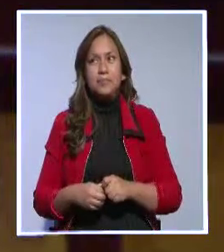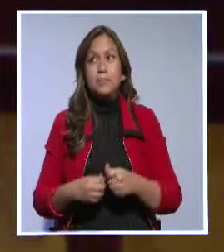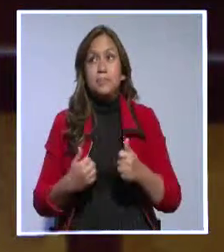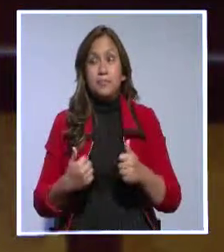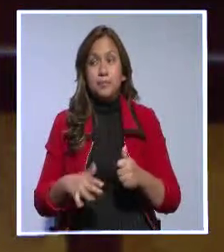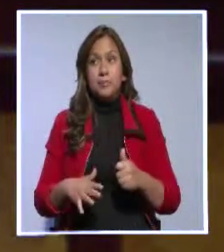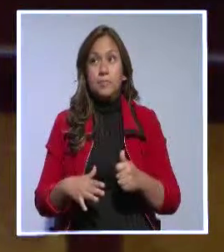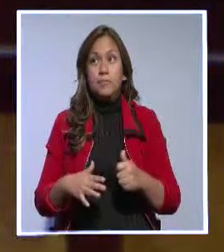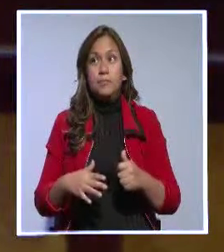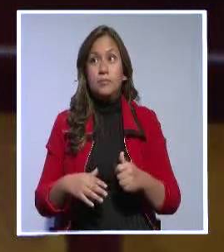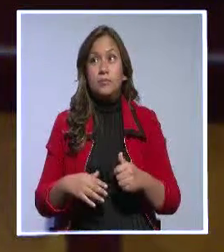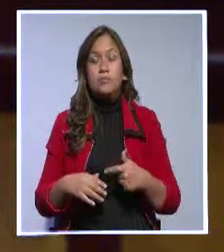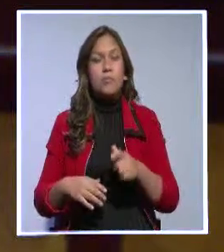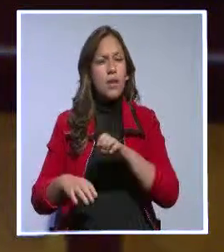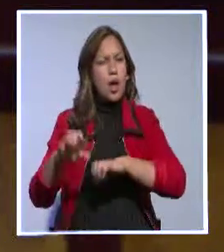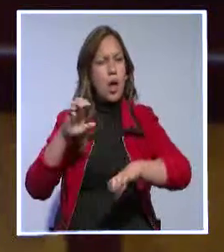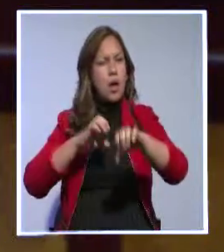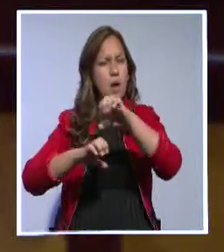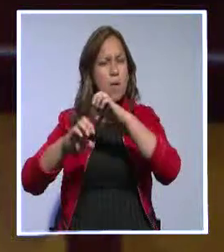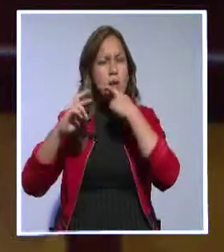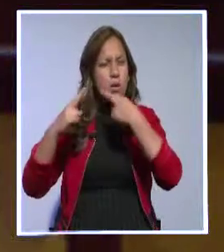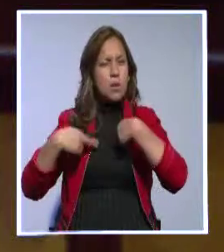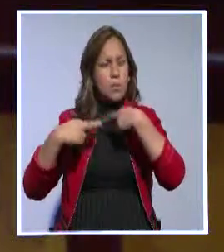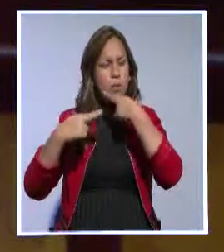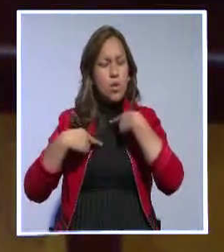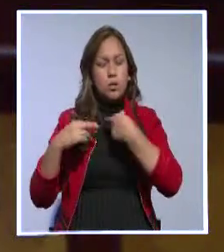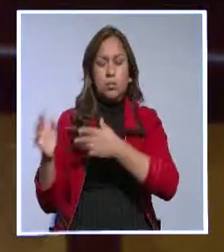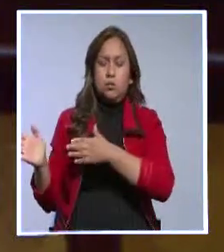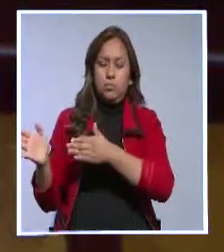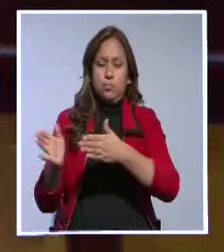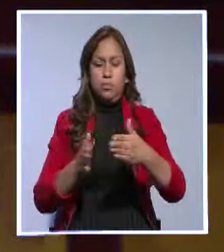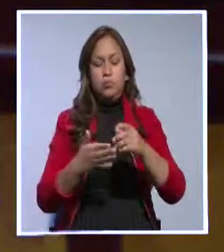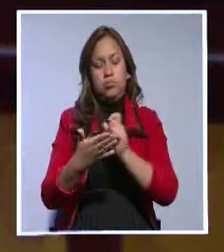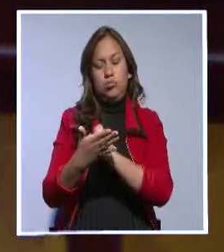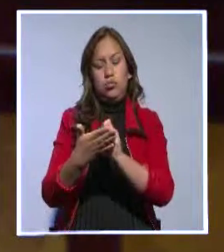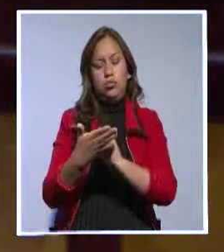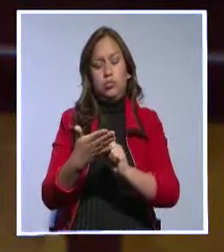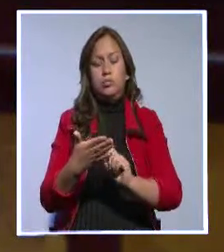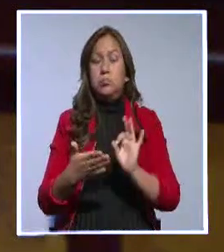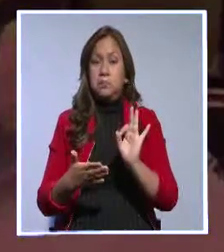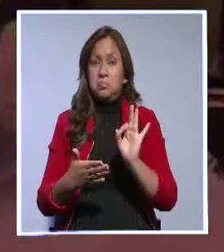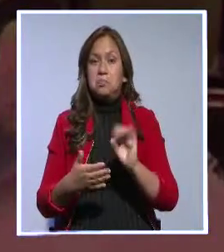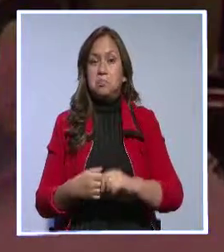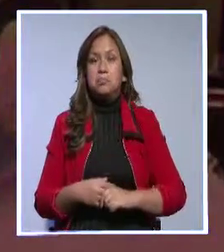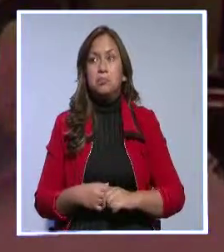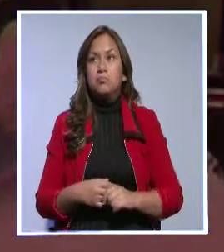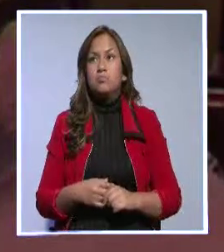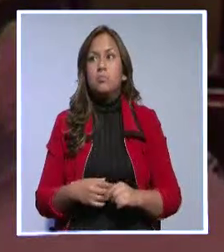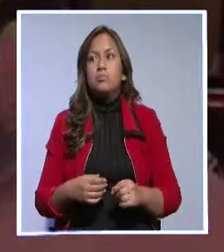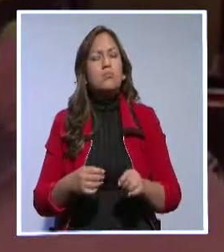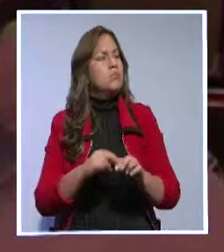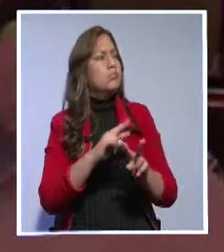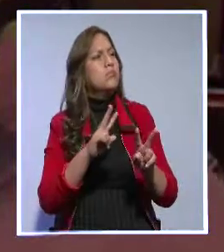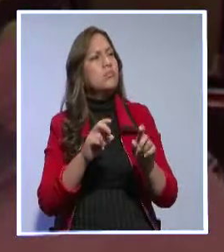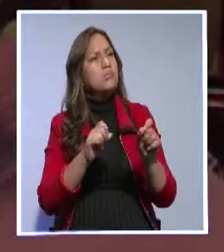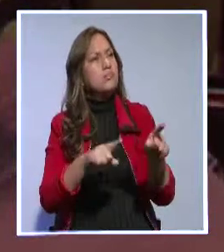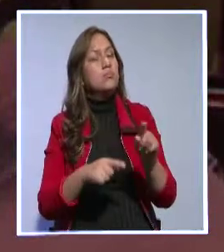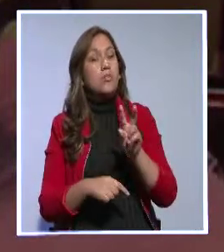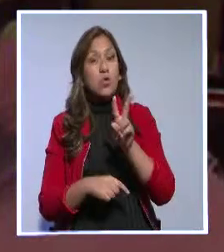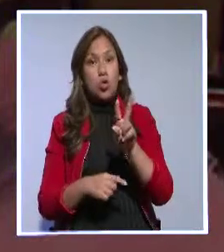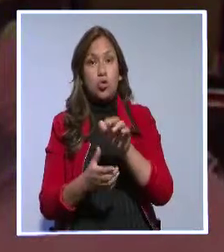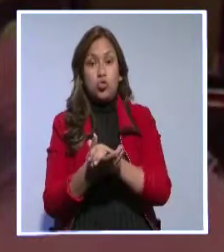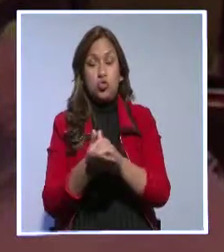ha hecho ya la primera evaluación del plan de producción y respuesta por este feriado hablemos un poco de lo que fue el 2 de noviembre